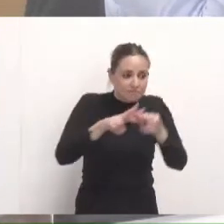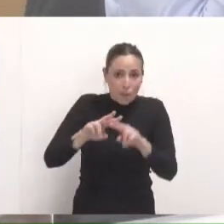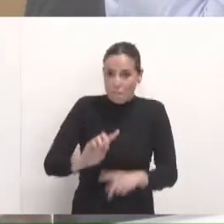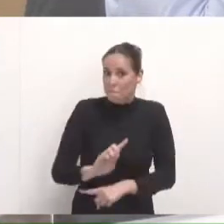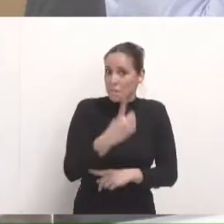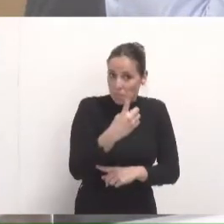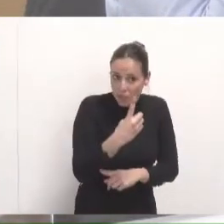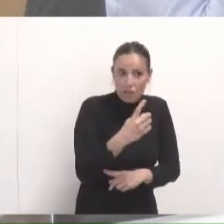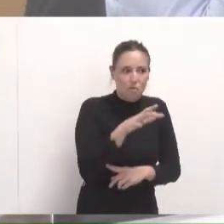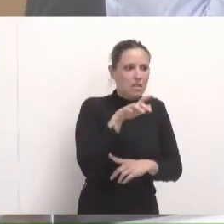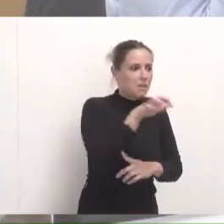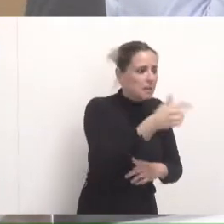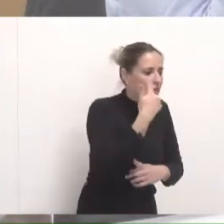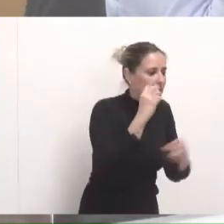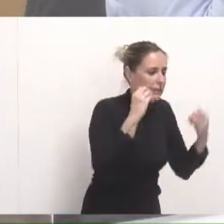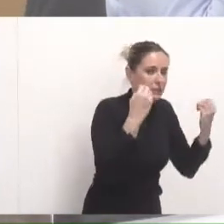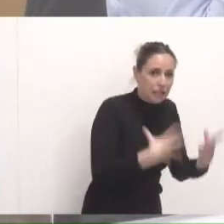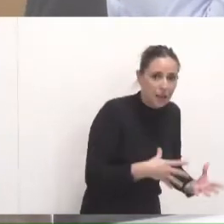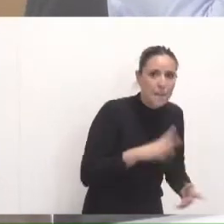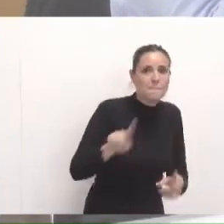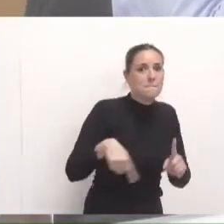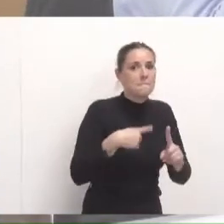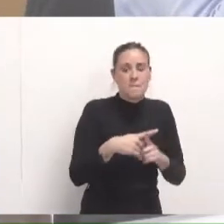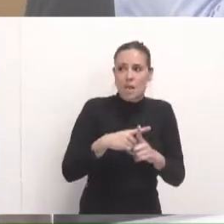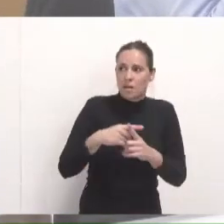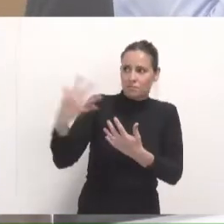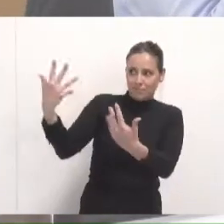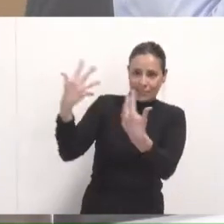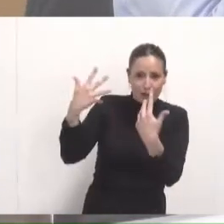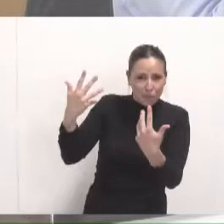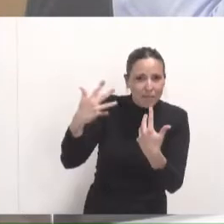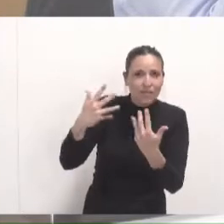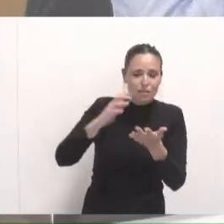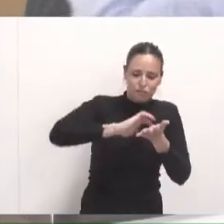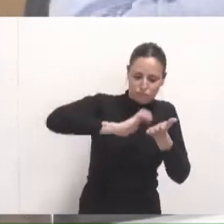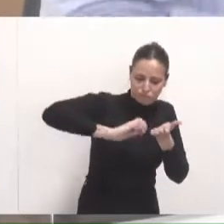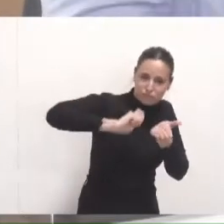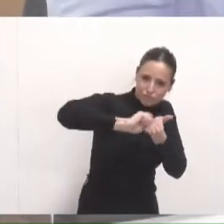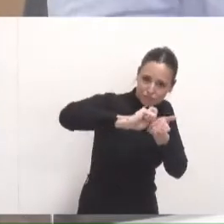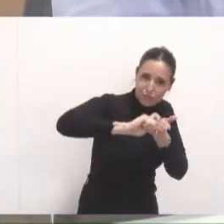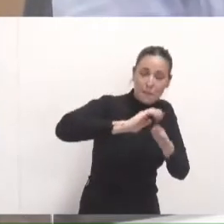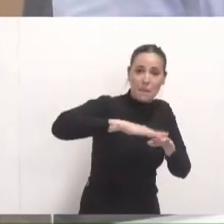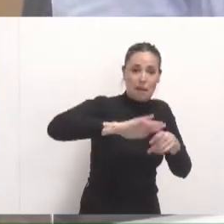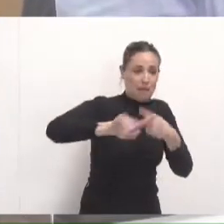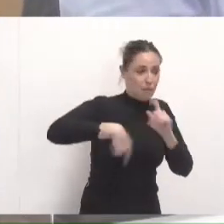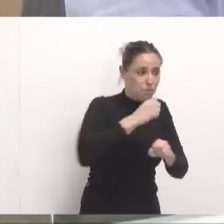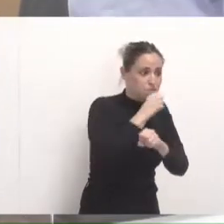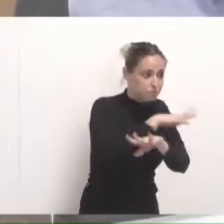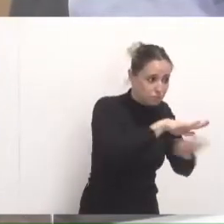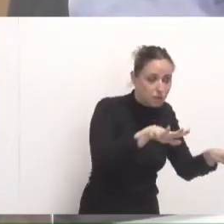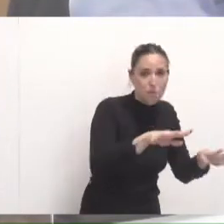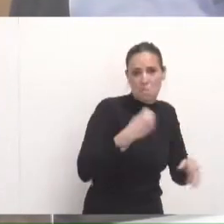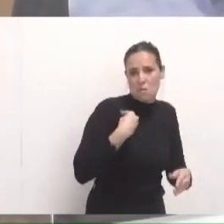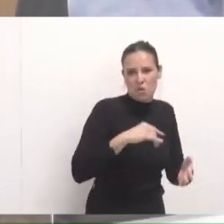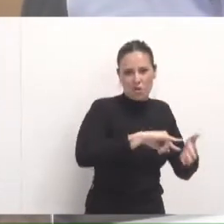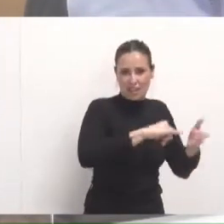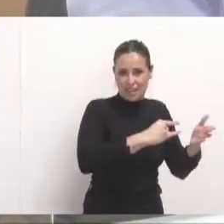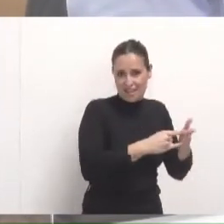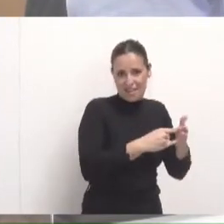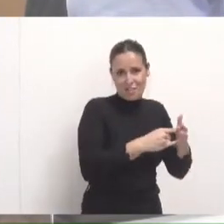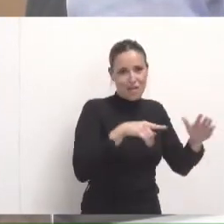divulgativo, esas recomendaciones para poder transmitirlas, en este caso, a los técnicos de las agencias de extensión